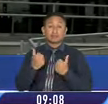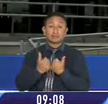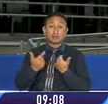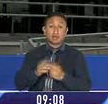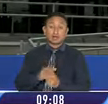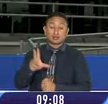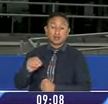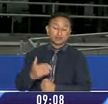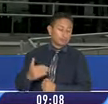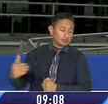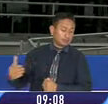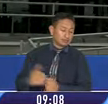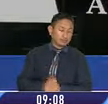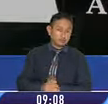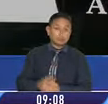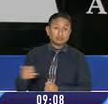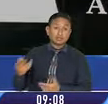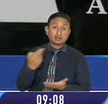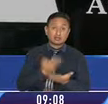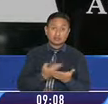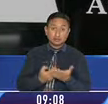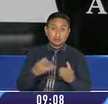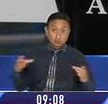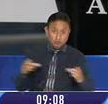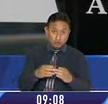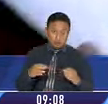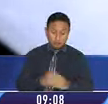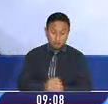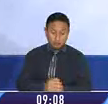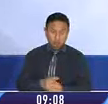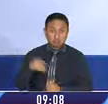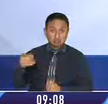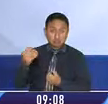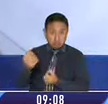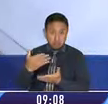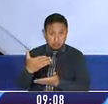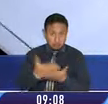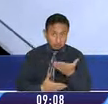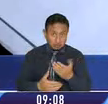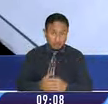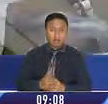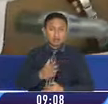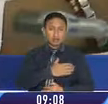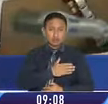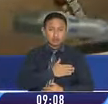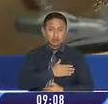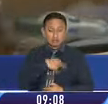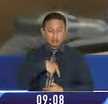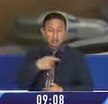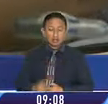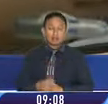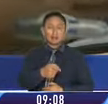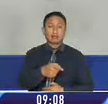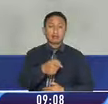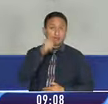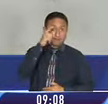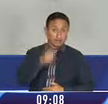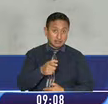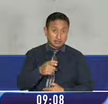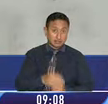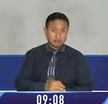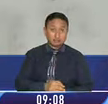Villavicencio señaló mientras estuvo sesionando en la comisión que al no ser aprobado el informe, personalmente presentará el documento a la